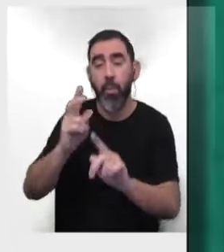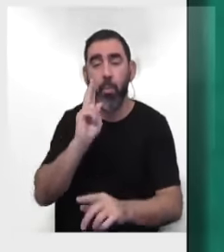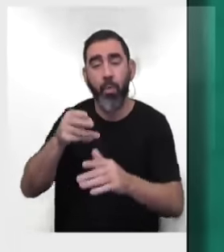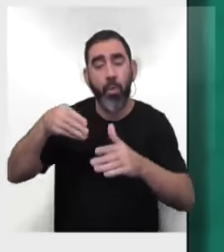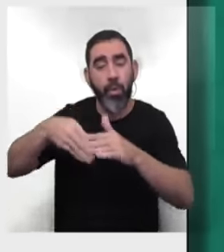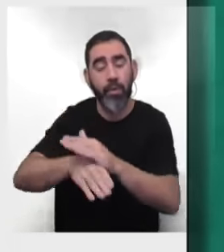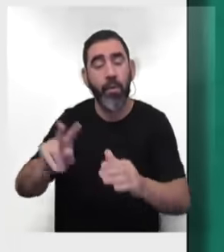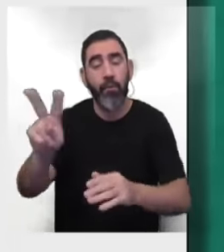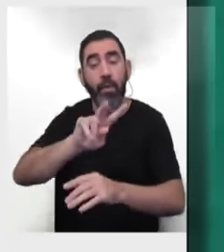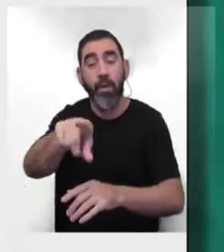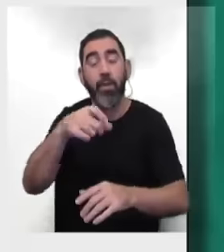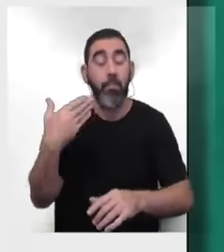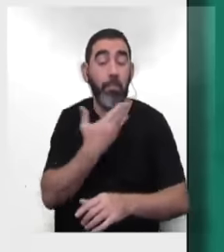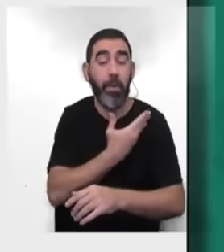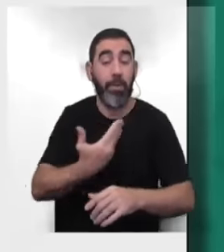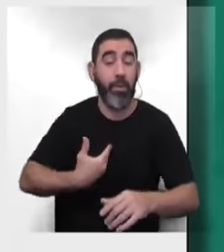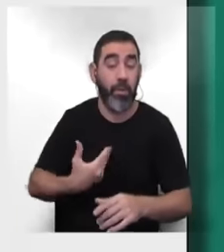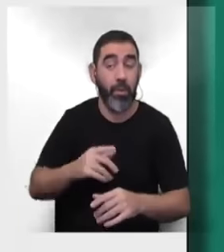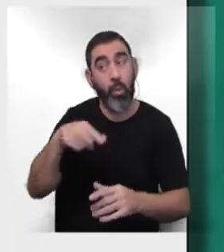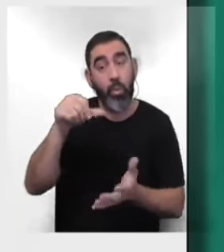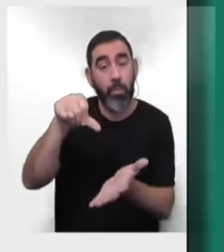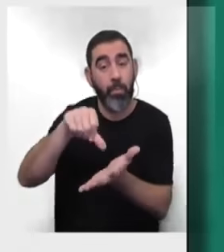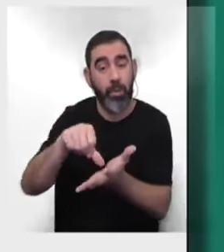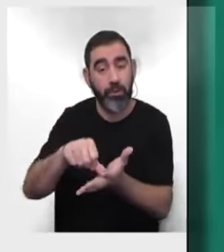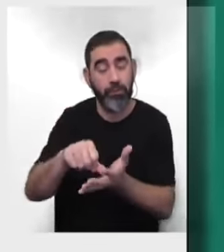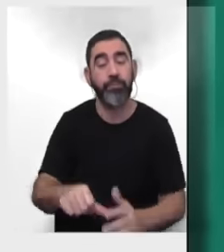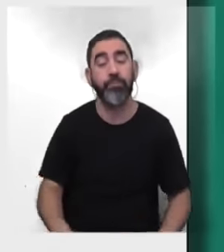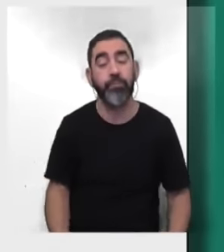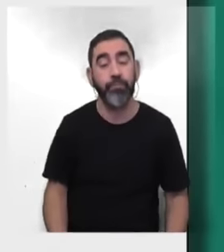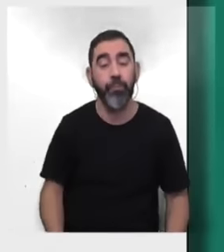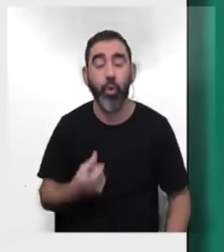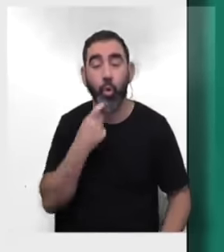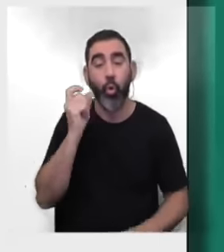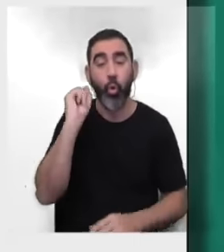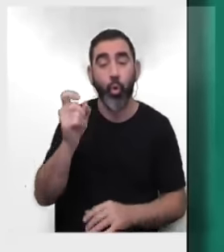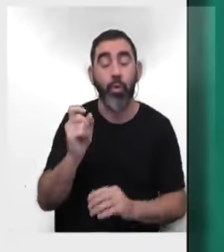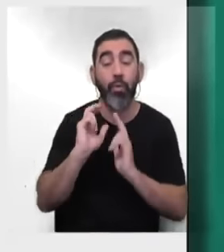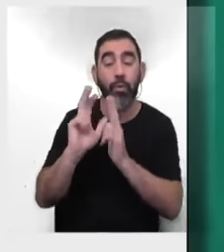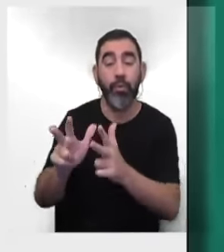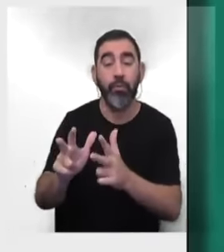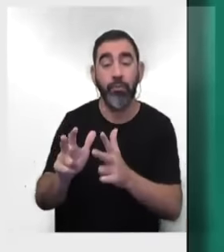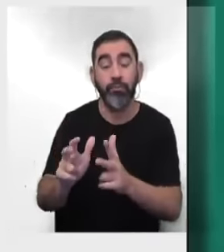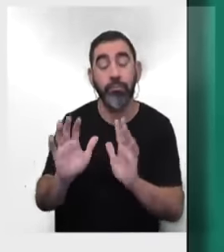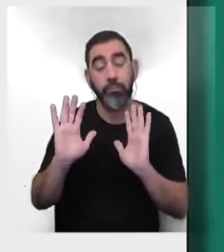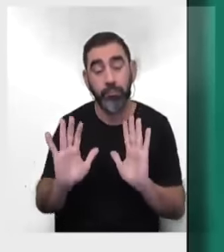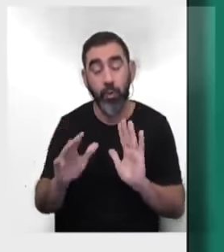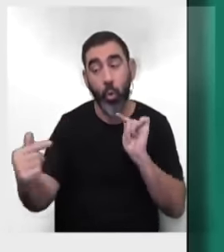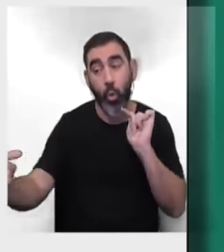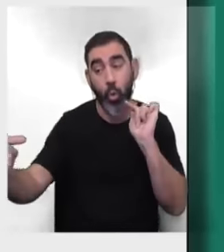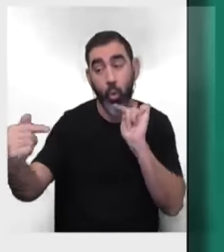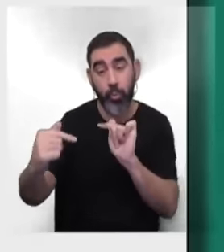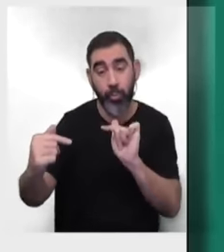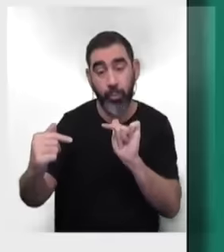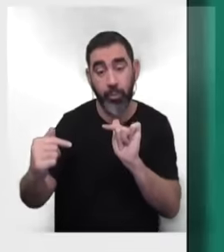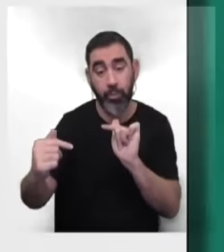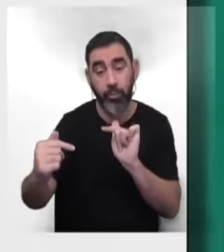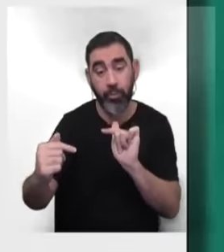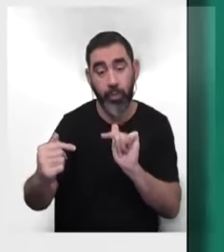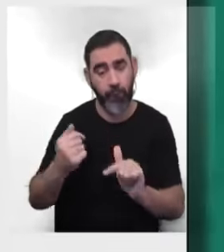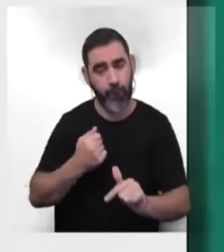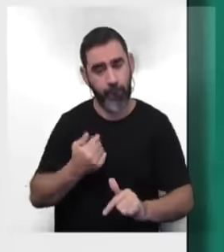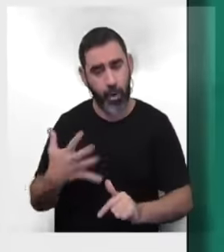Venezuela de expresidentes y legisladores de otros países el partido Colorado además señala que no obstante la oposición con valentía y